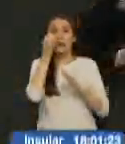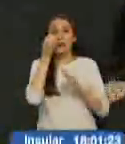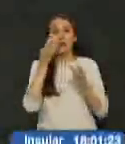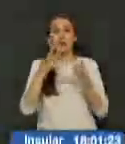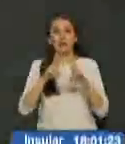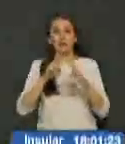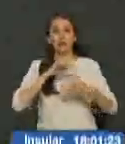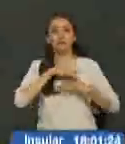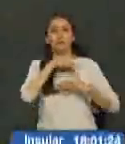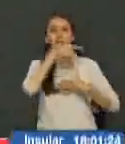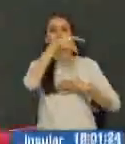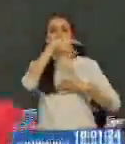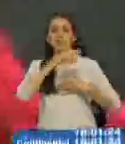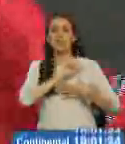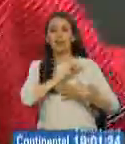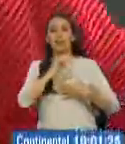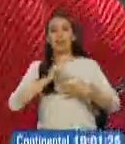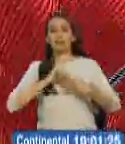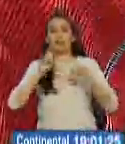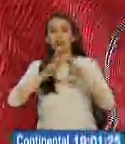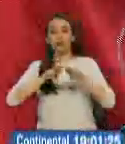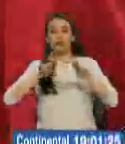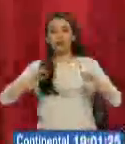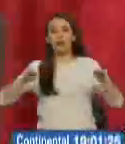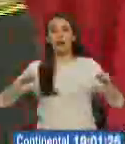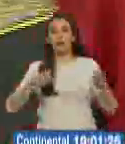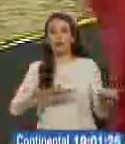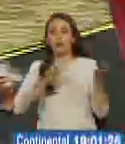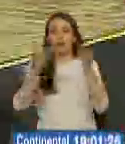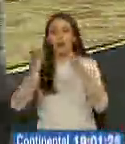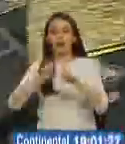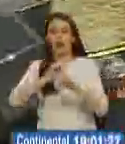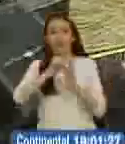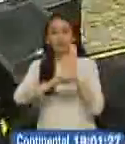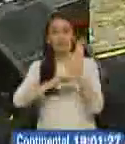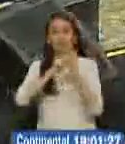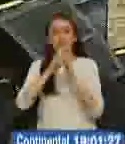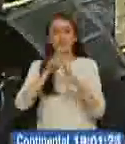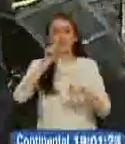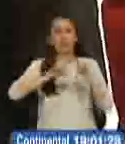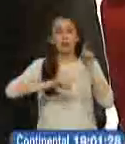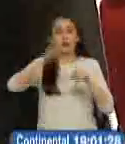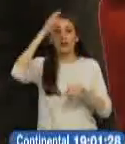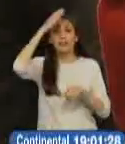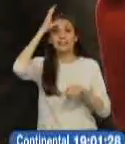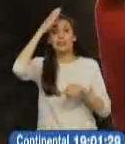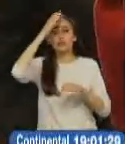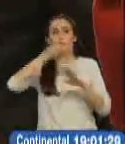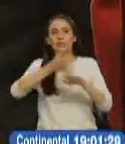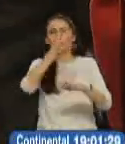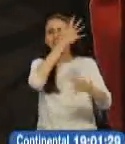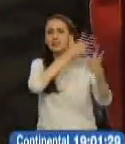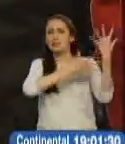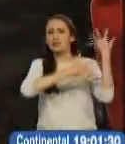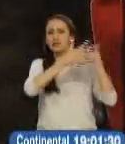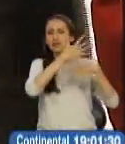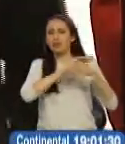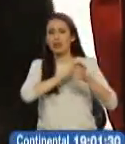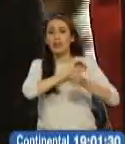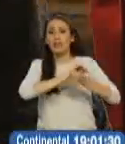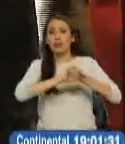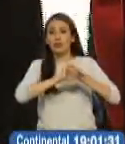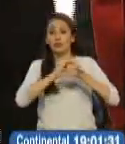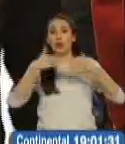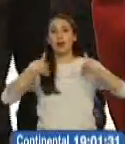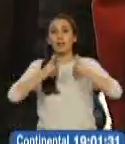por el artesano Luis Chandi en 2009. Tiene los símbolos de las culturas Valdivia, Quitucaras, Altanapo y también un iguana y un pelícano